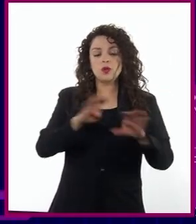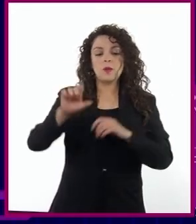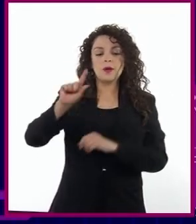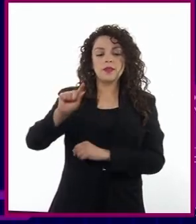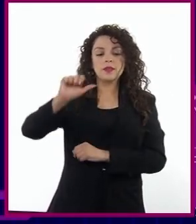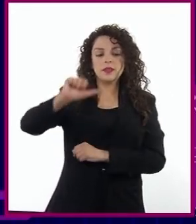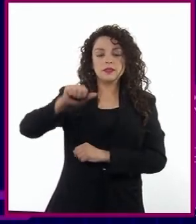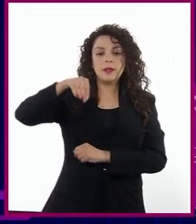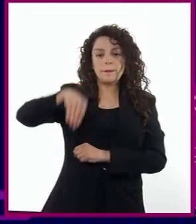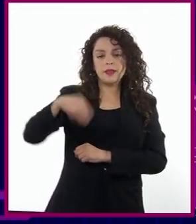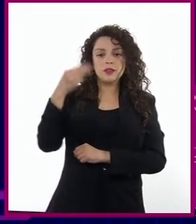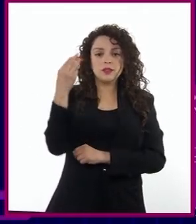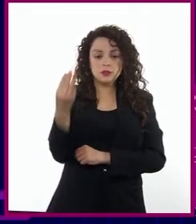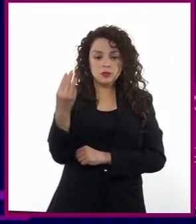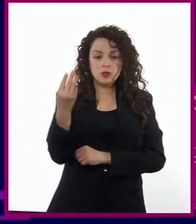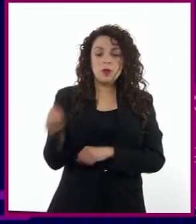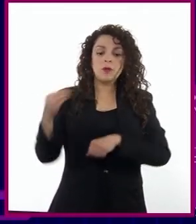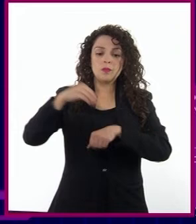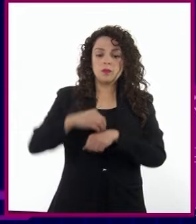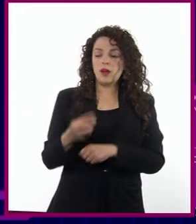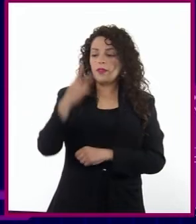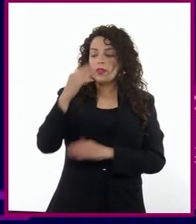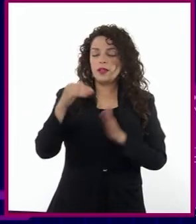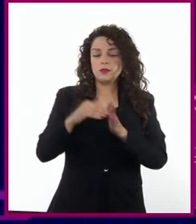10.922.976 metros cúbicos más